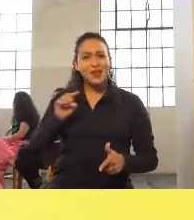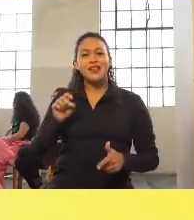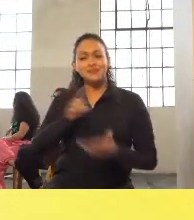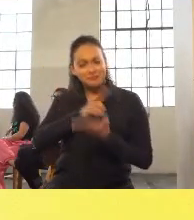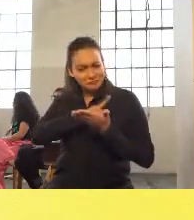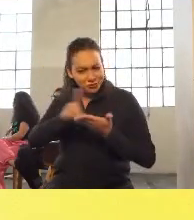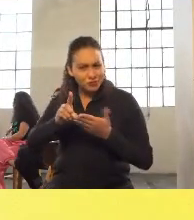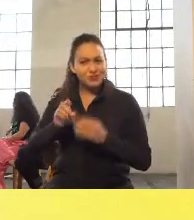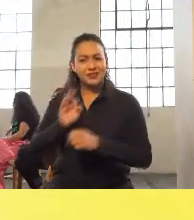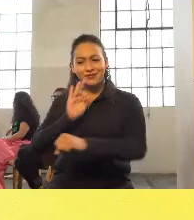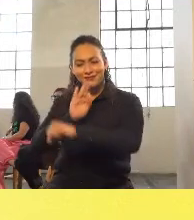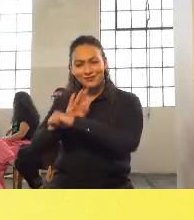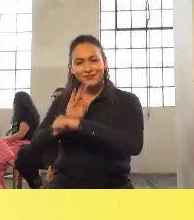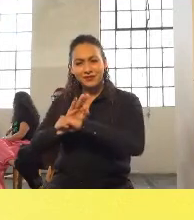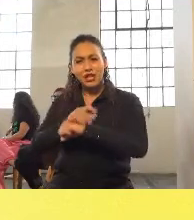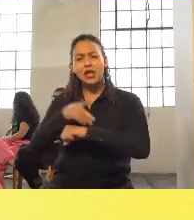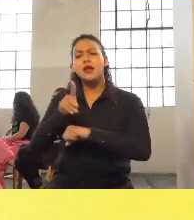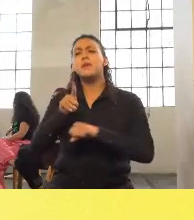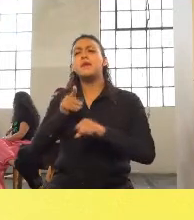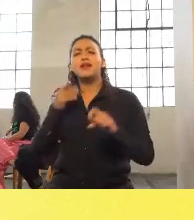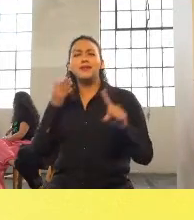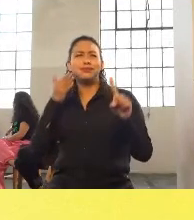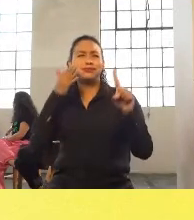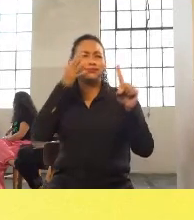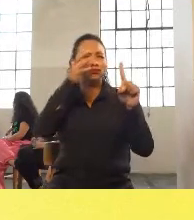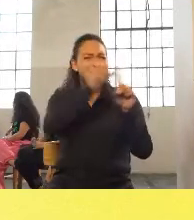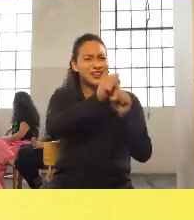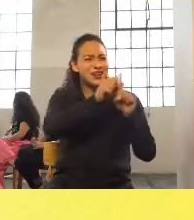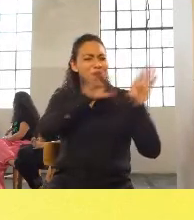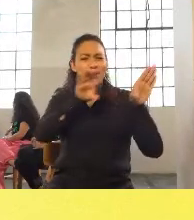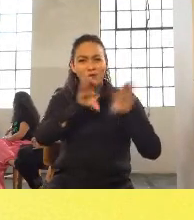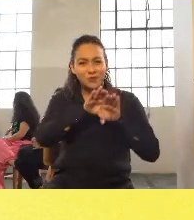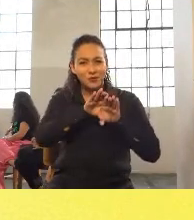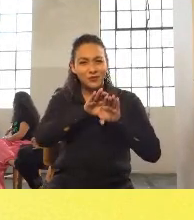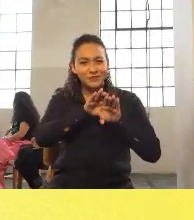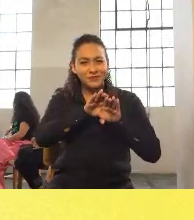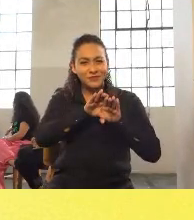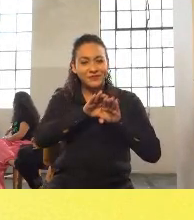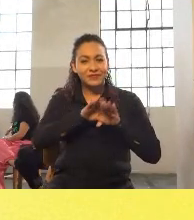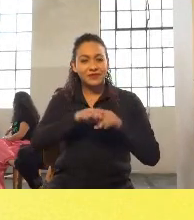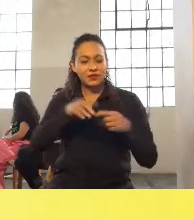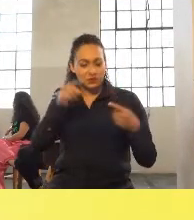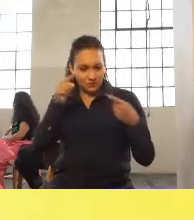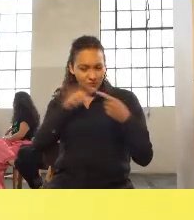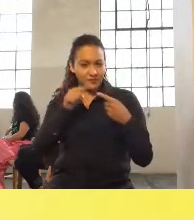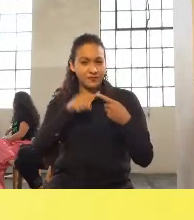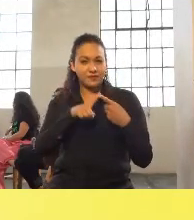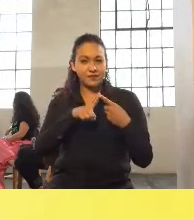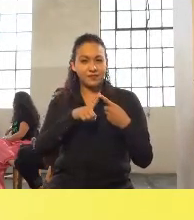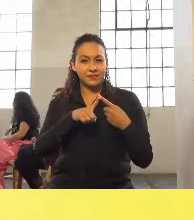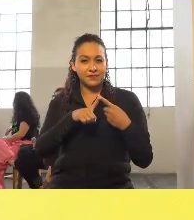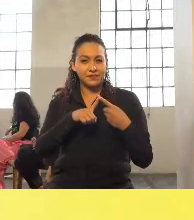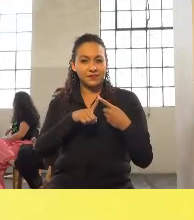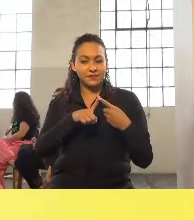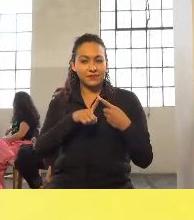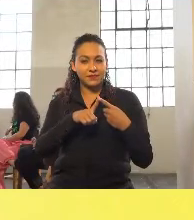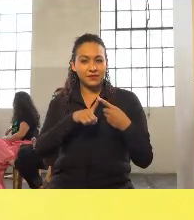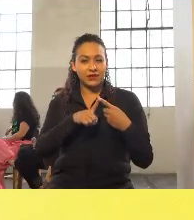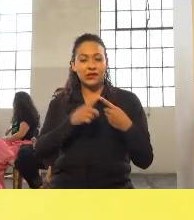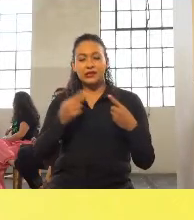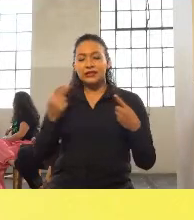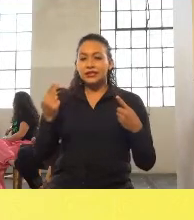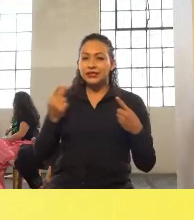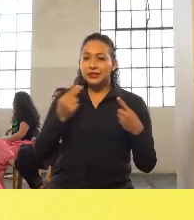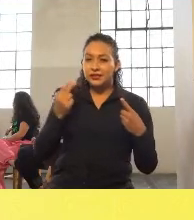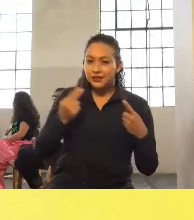base, pero para lograrlo creo que lo que vemos como factores comunes es, uno, que hay que